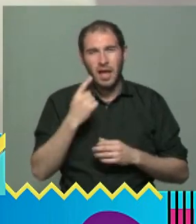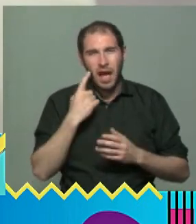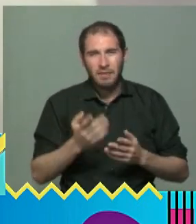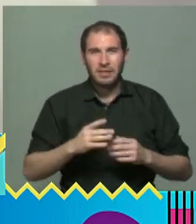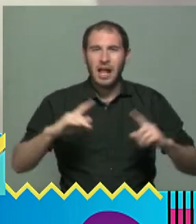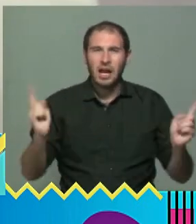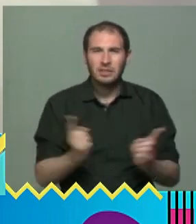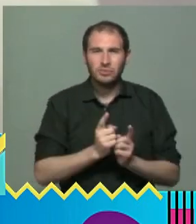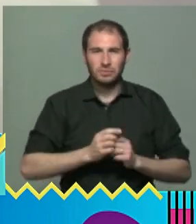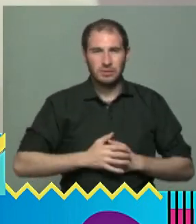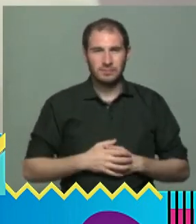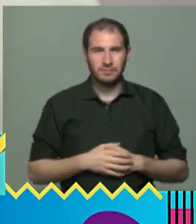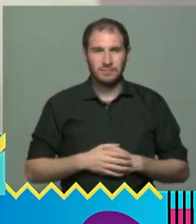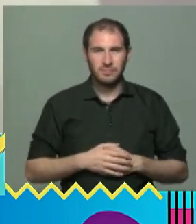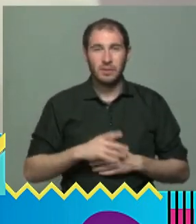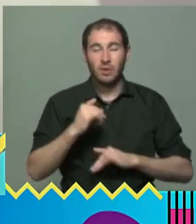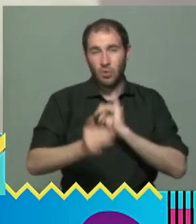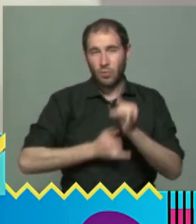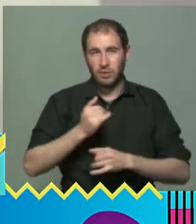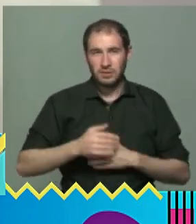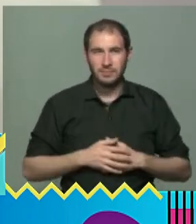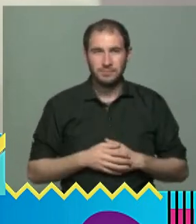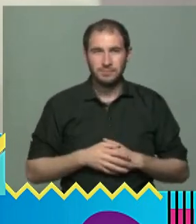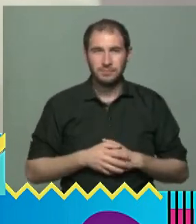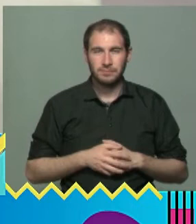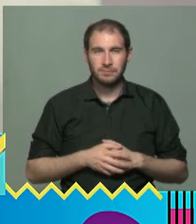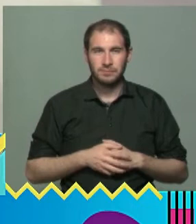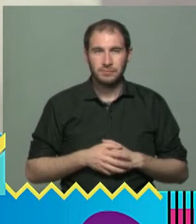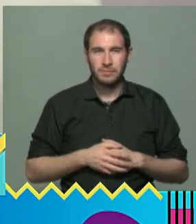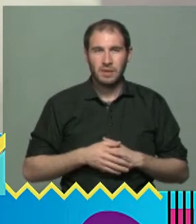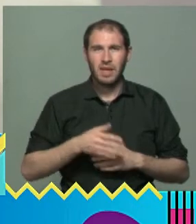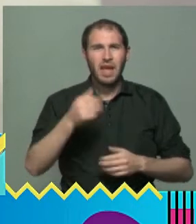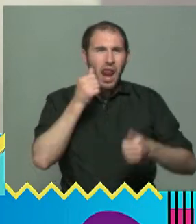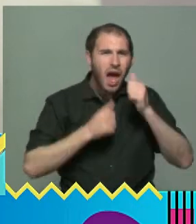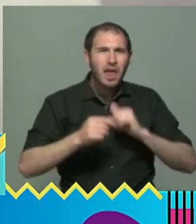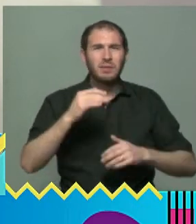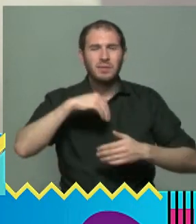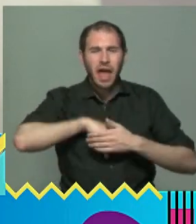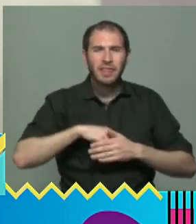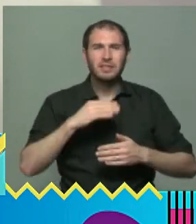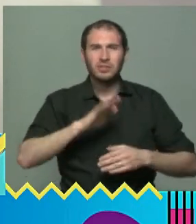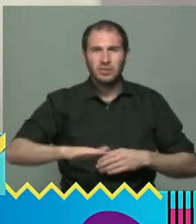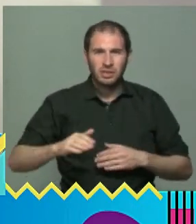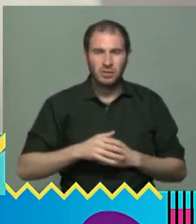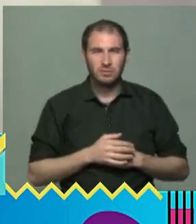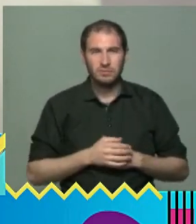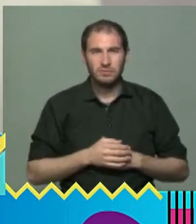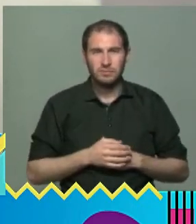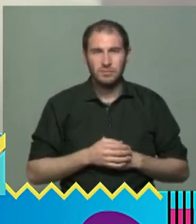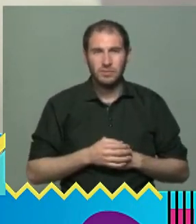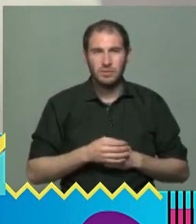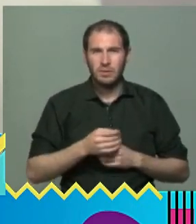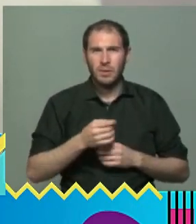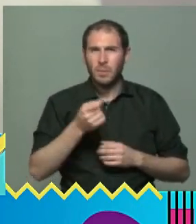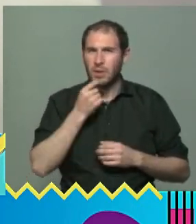mencionemos brevemente. Mencionaban ahí, bueno, que obviamente los daños que puede llegar a generar en el niño. Me pregunto si... Bien, qué